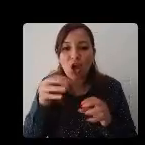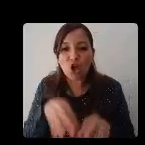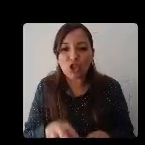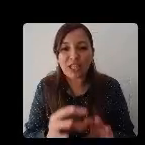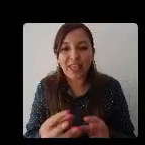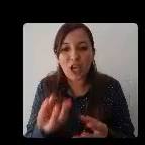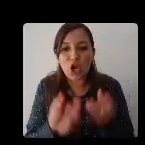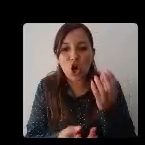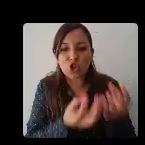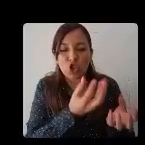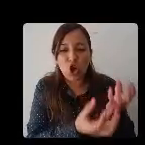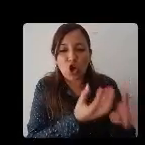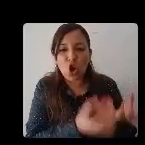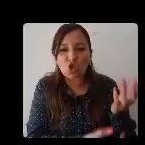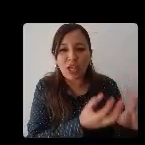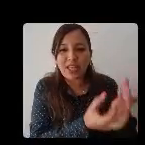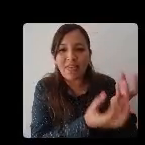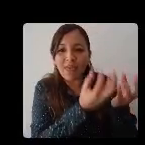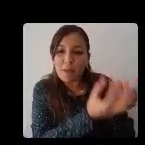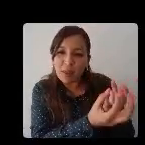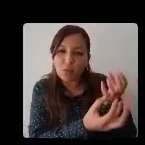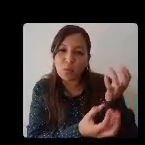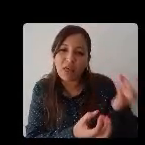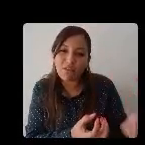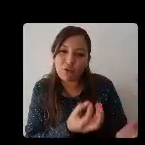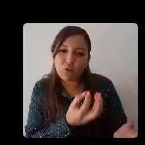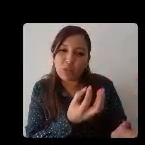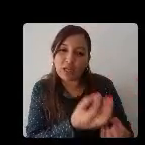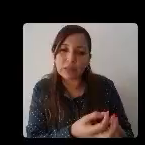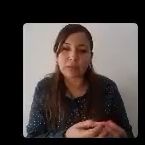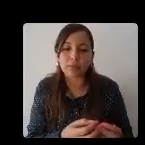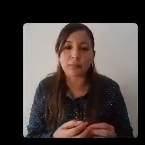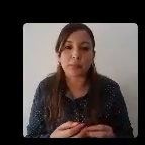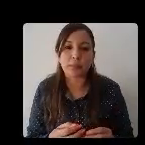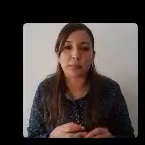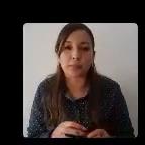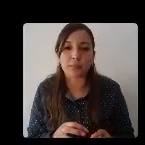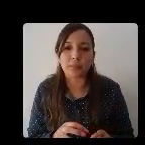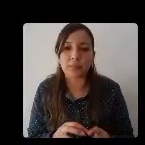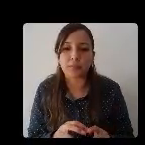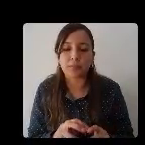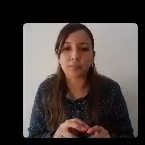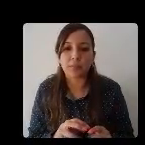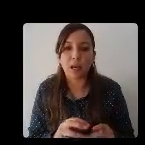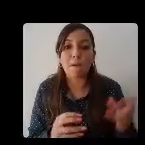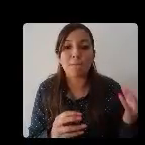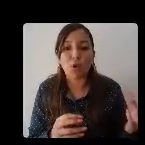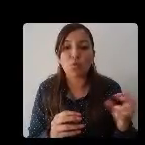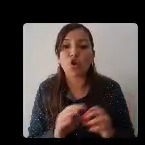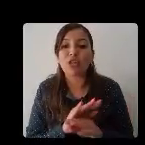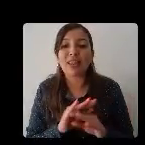mencionas también de la página web, el Easy Pay, o sea, de verdad también es clave, porque a veces uno también se emociona,